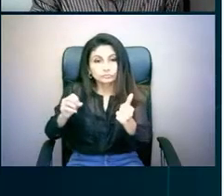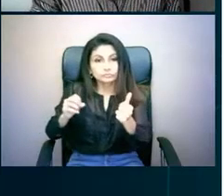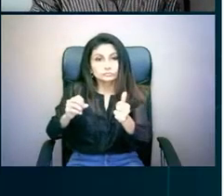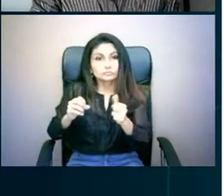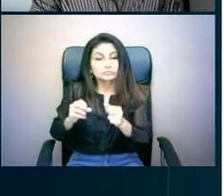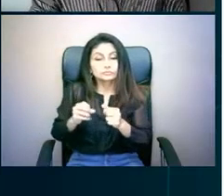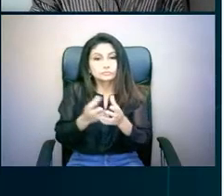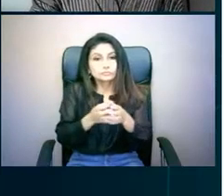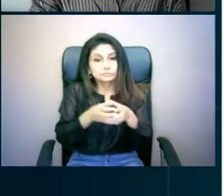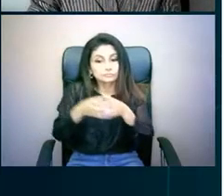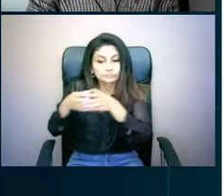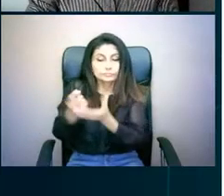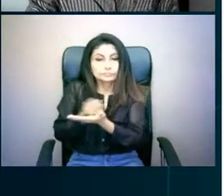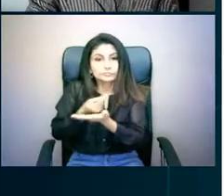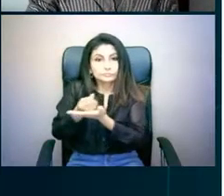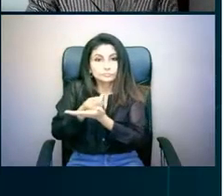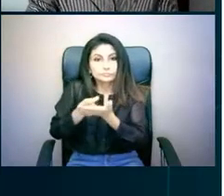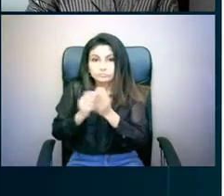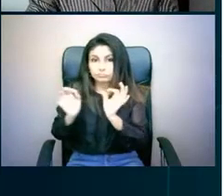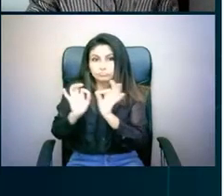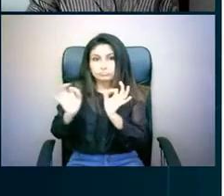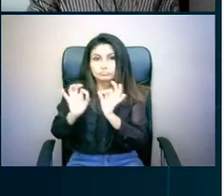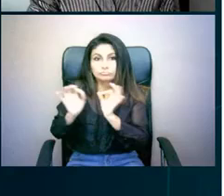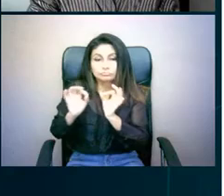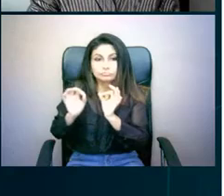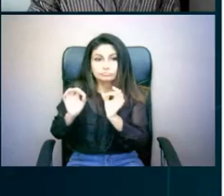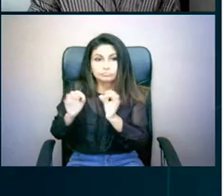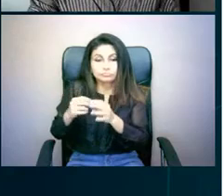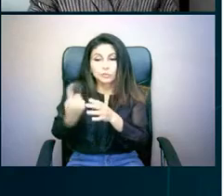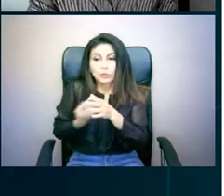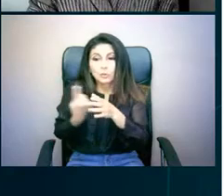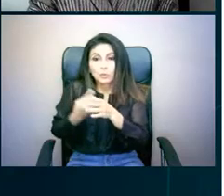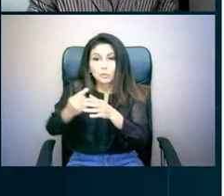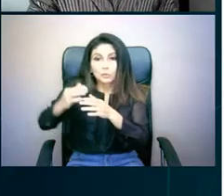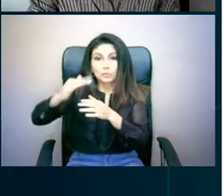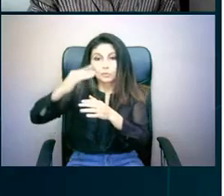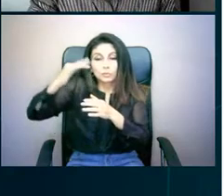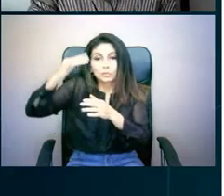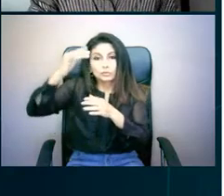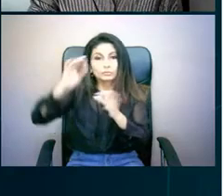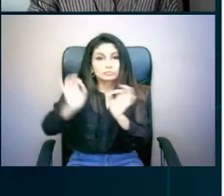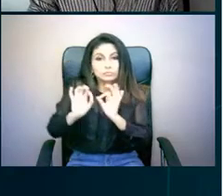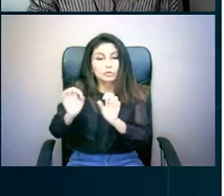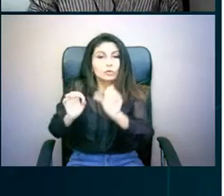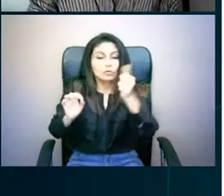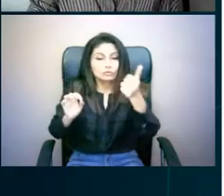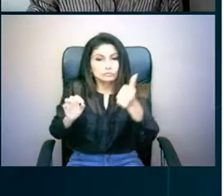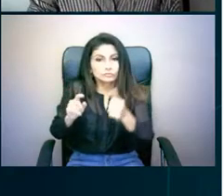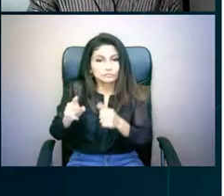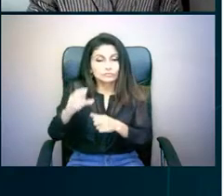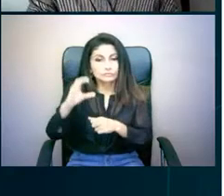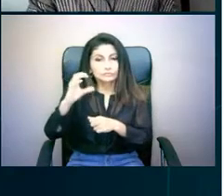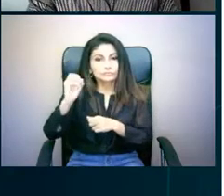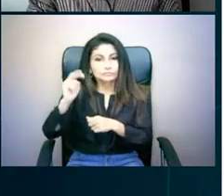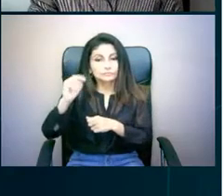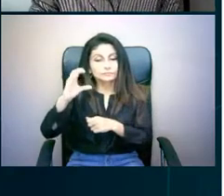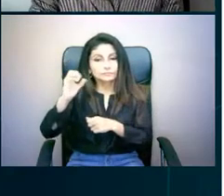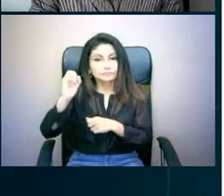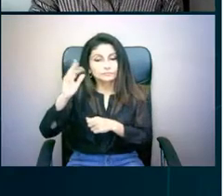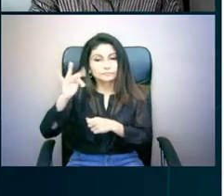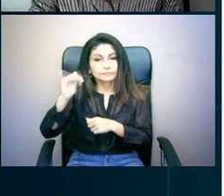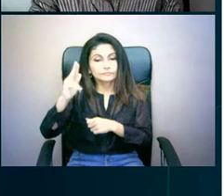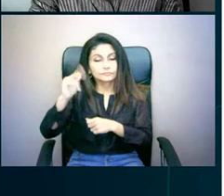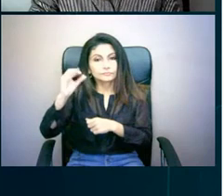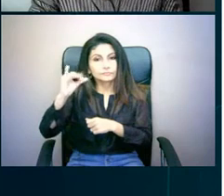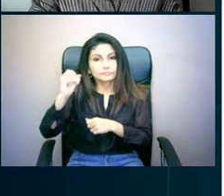se extrajeron los lípidos no se hizo ningún postproceso y se tenía otra concentración de hexano, ¿cierto?